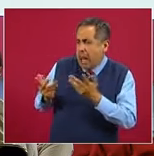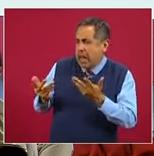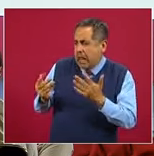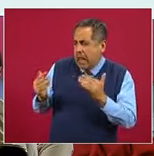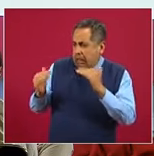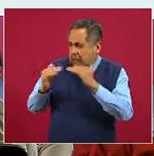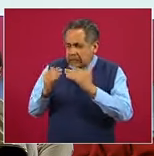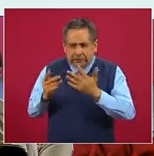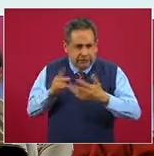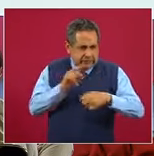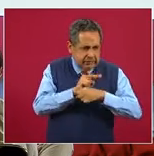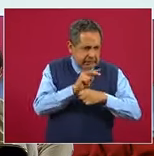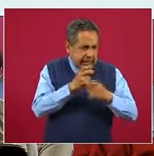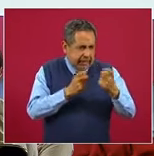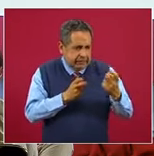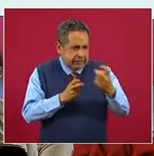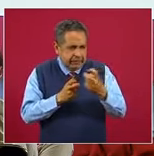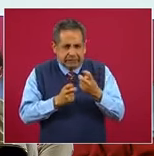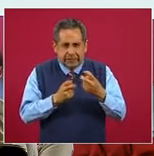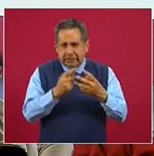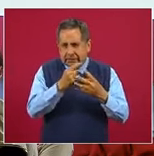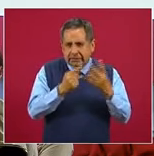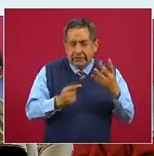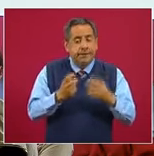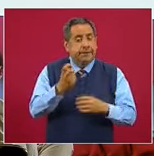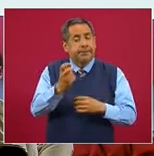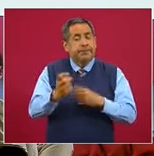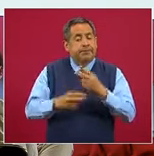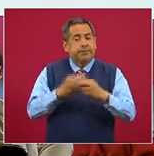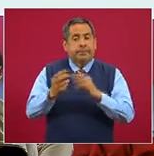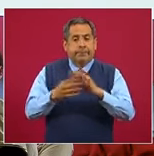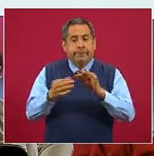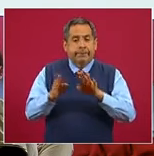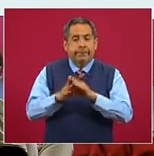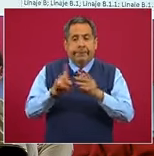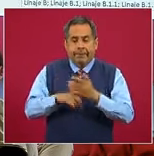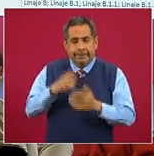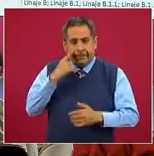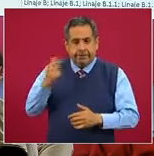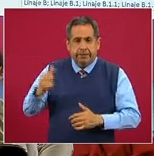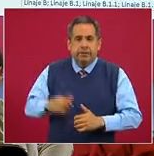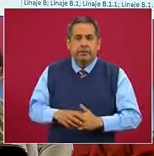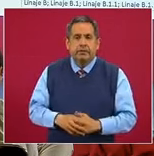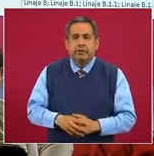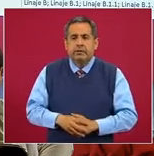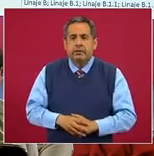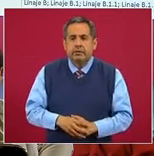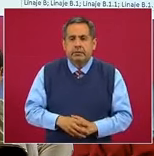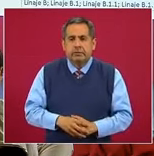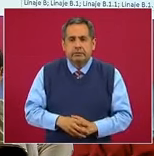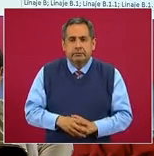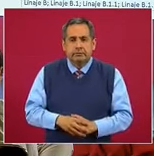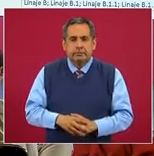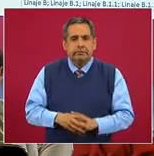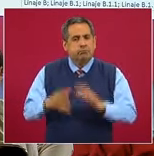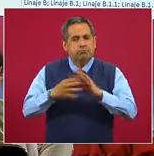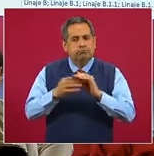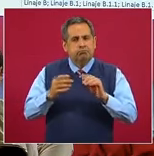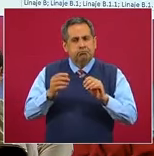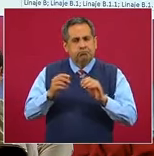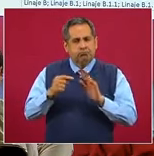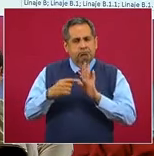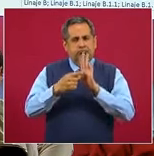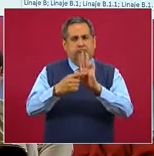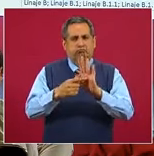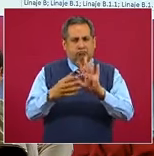esta vigilancia genómica. Para poder hablar un poquito de esta vigilancia genómica, ¿me das la siguiente, por favor? Les voy a presentar un par de